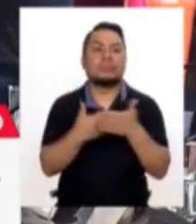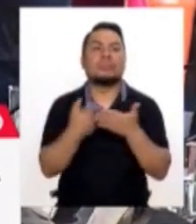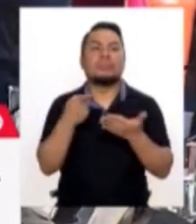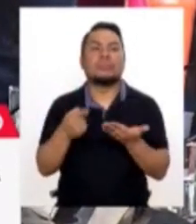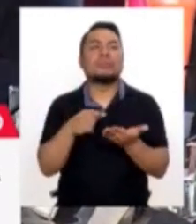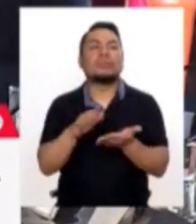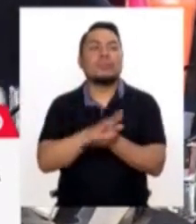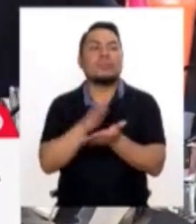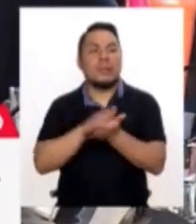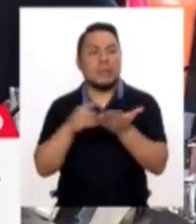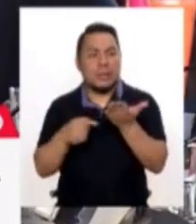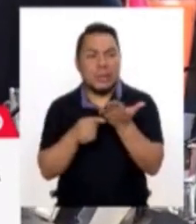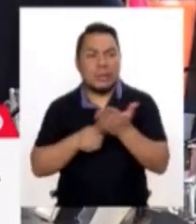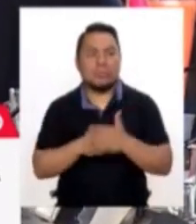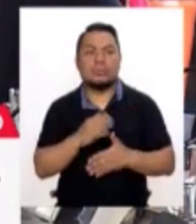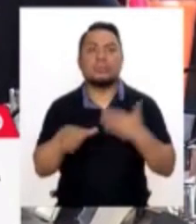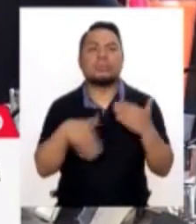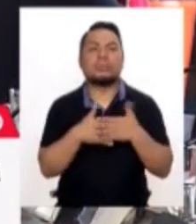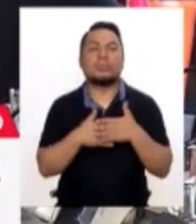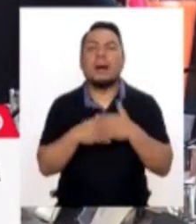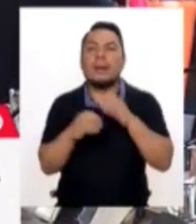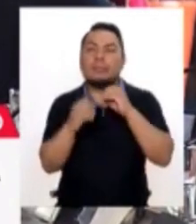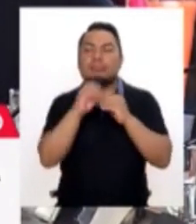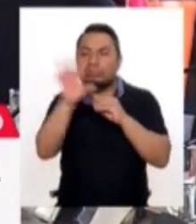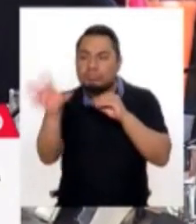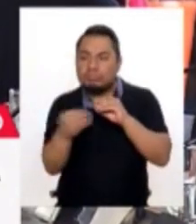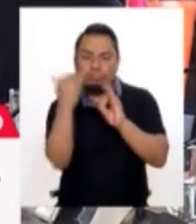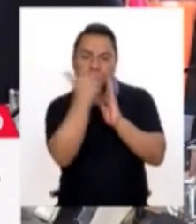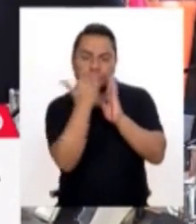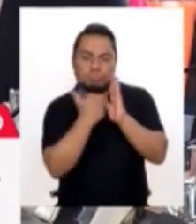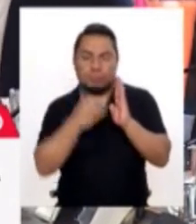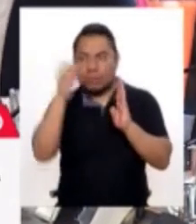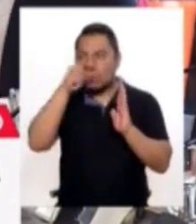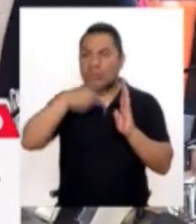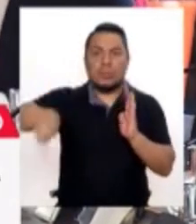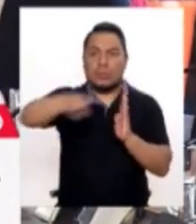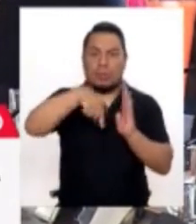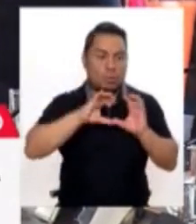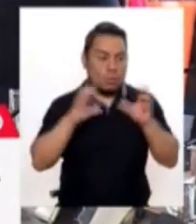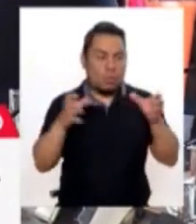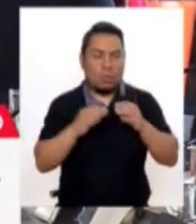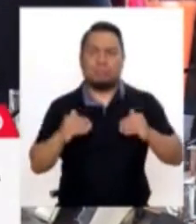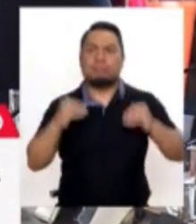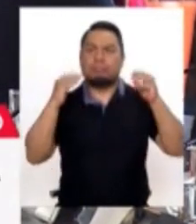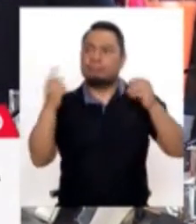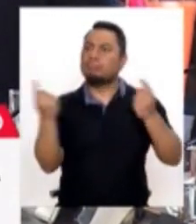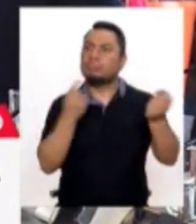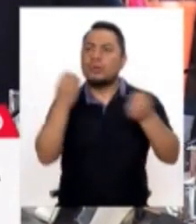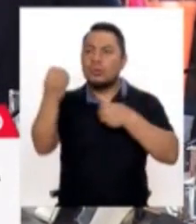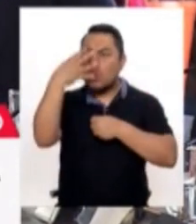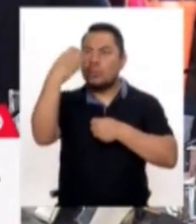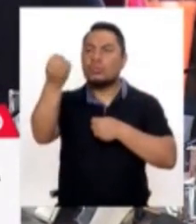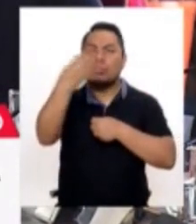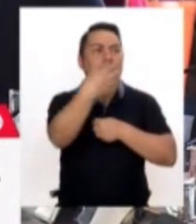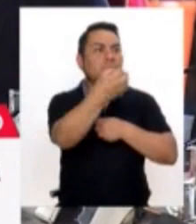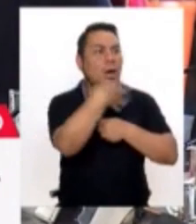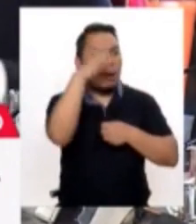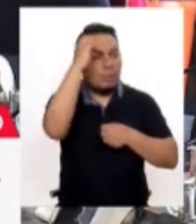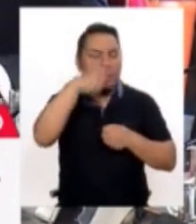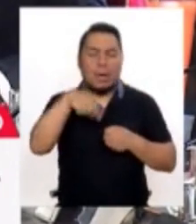documento técnico de medidas adicionales que los señores miembros de la Comisión de Alto Nivel han